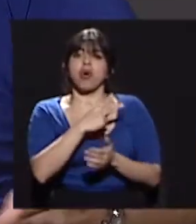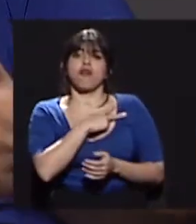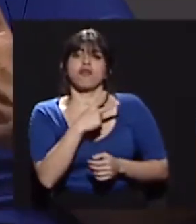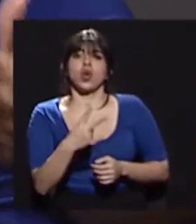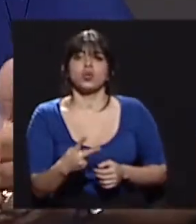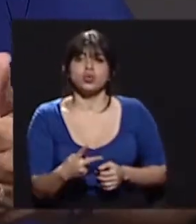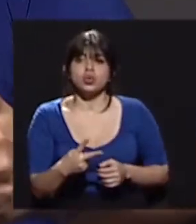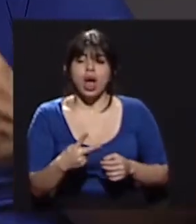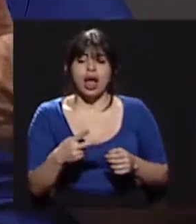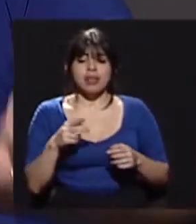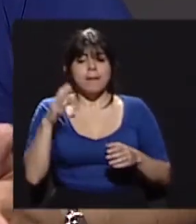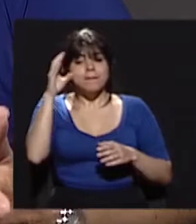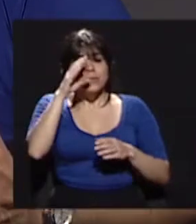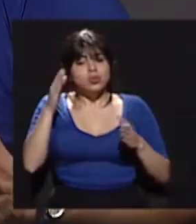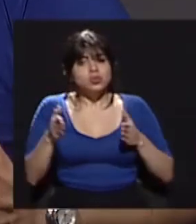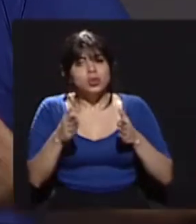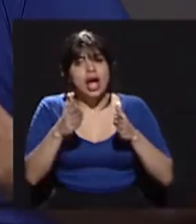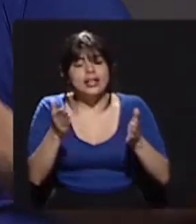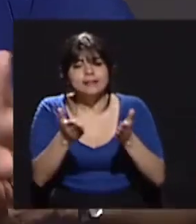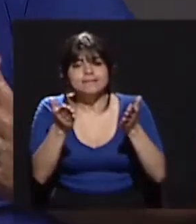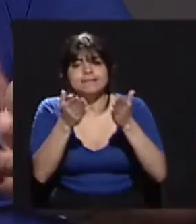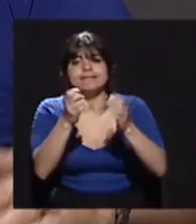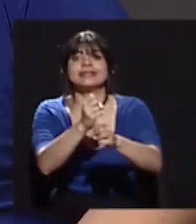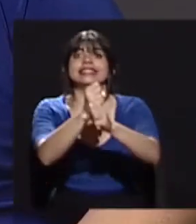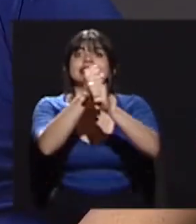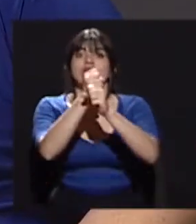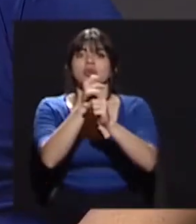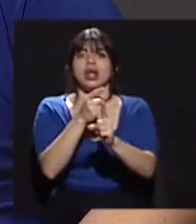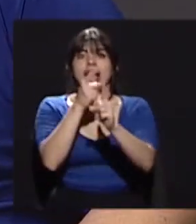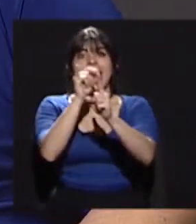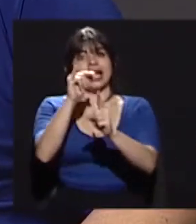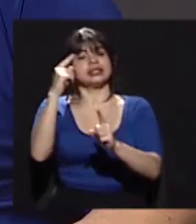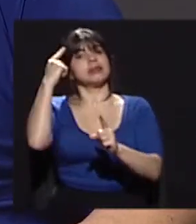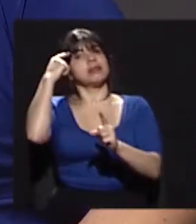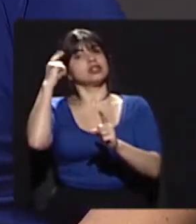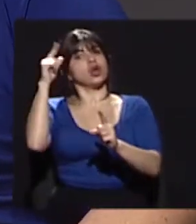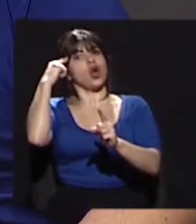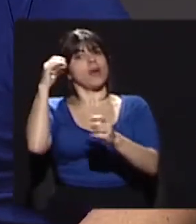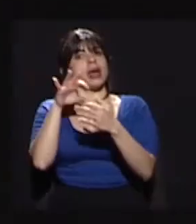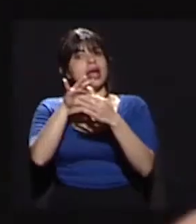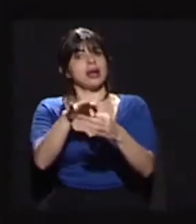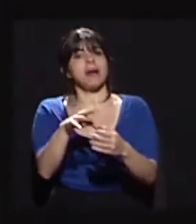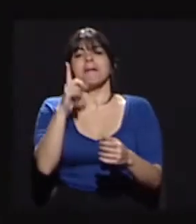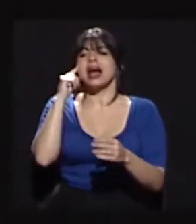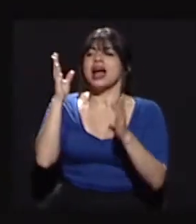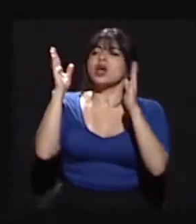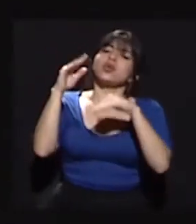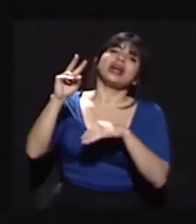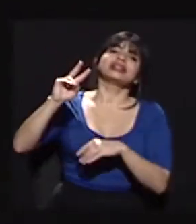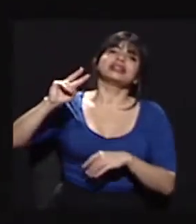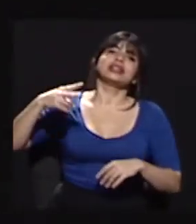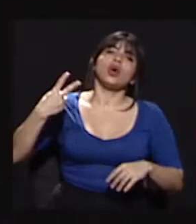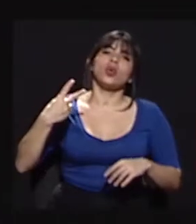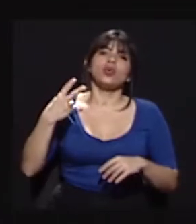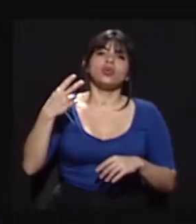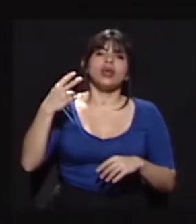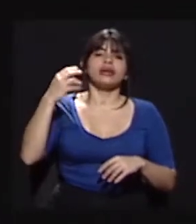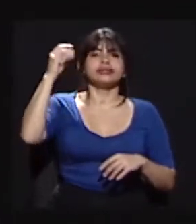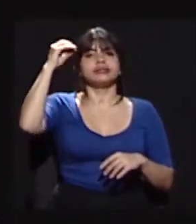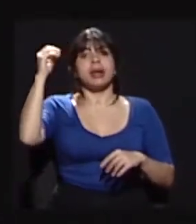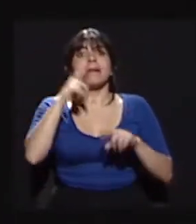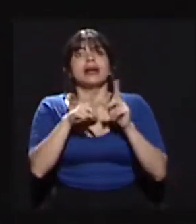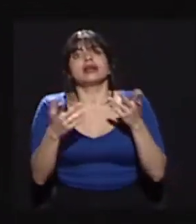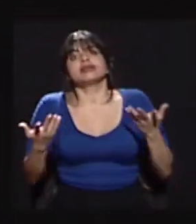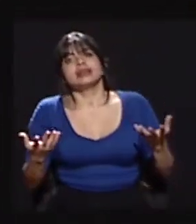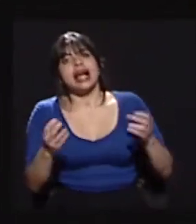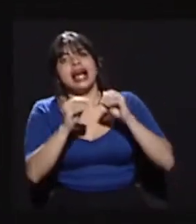en el camino de asegurar que ese es el pensamiento del gobierno para que para que no haya segundas segundas interpretaciones lo que pasa es que